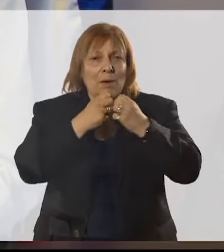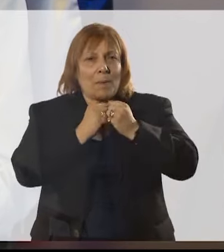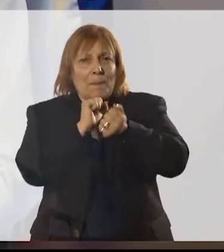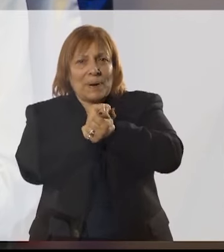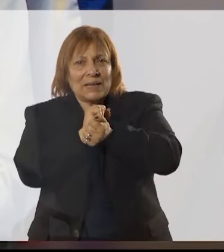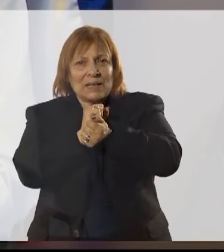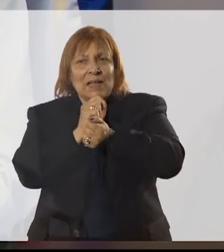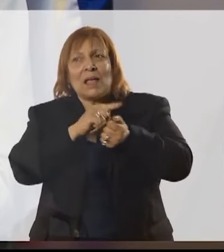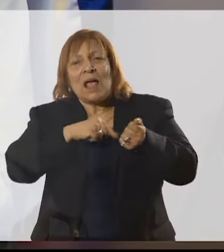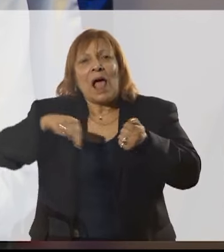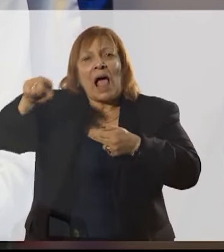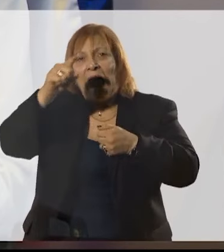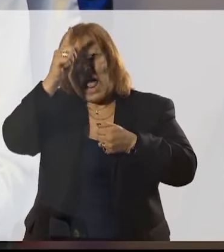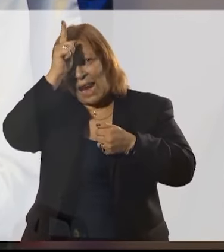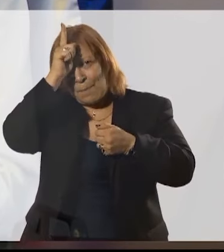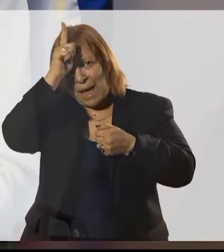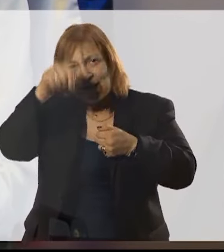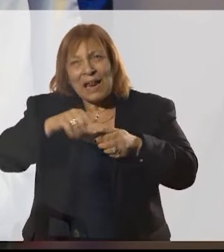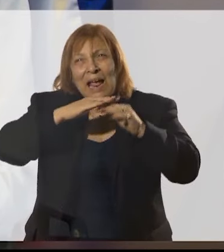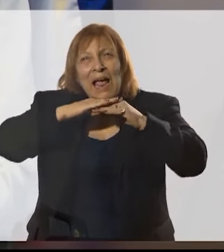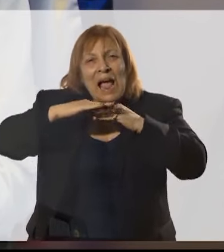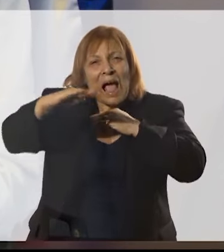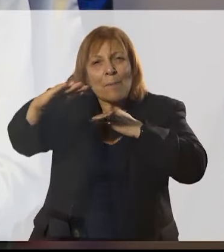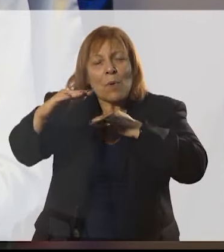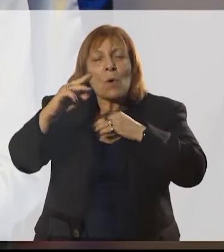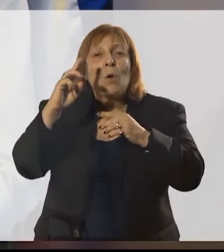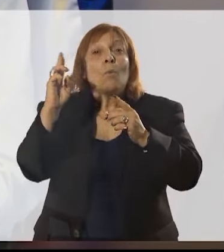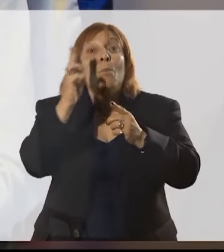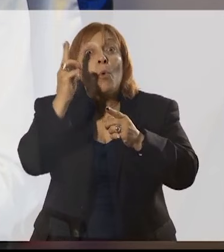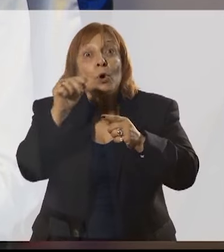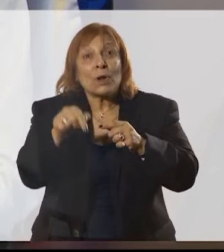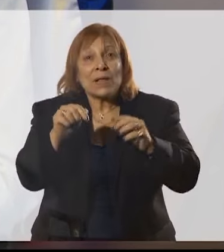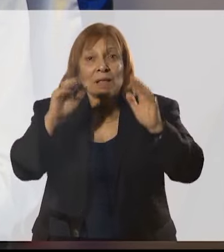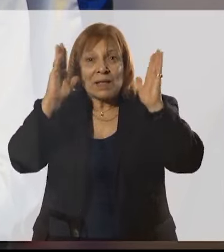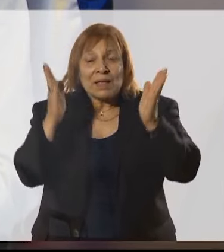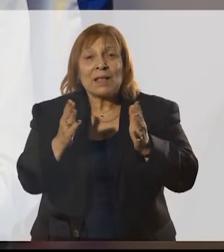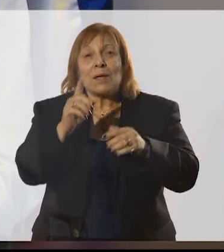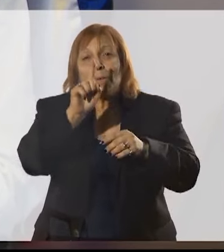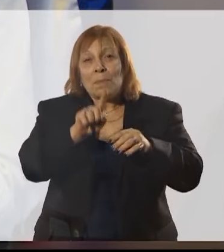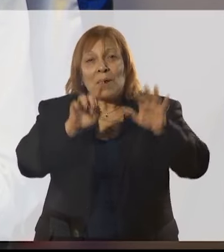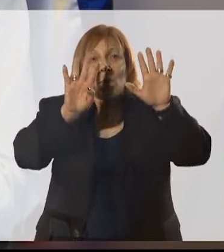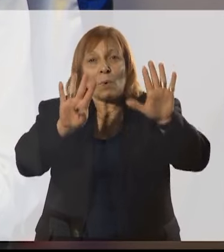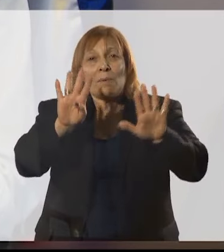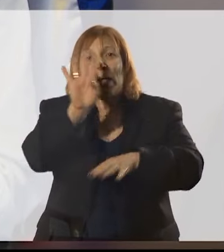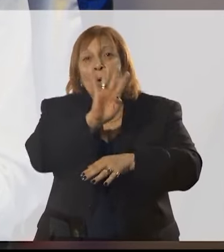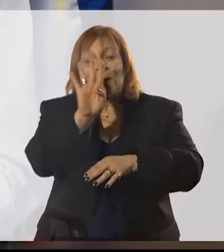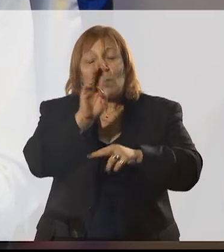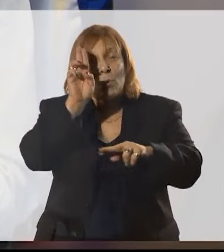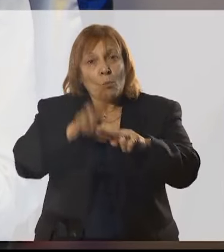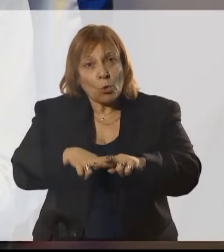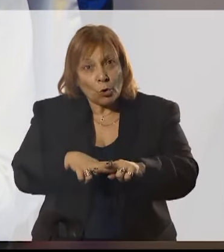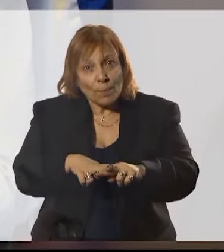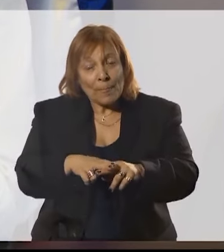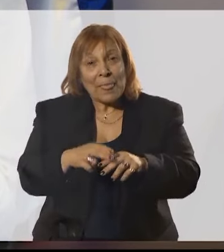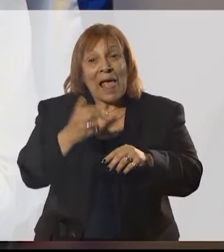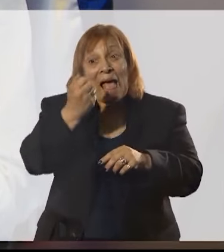nazis y remitida awich campo de concentración donde murió A fines de